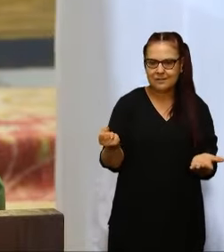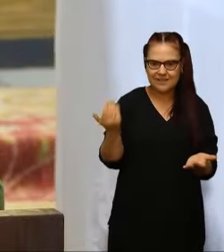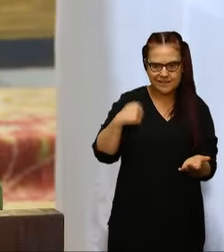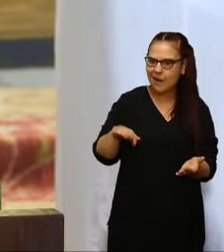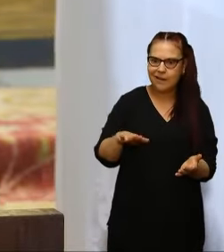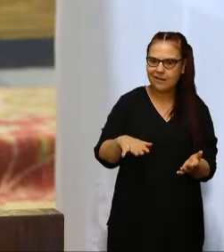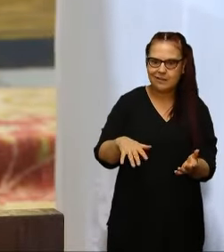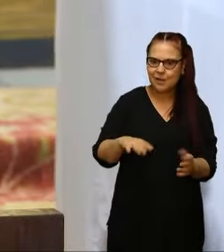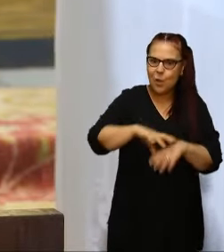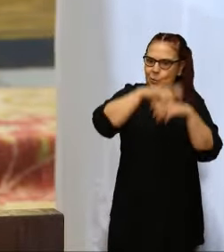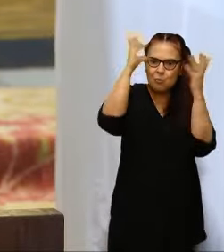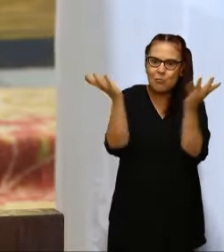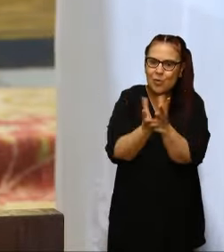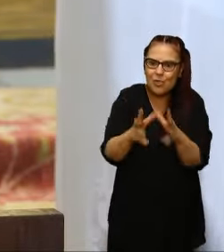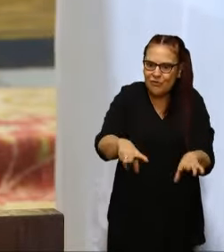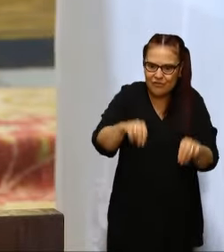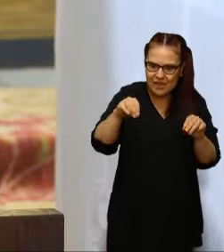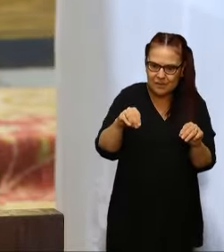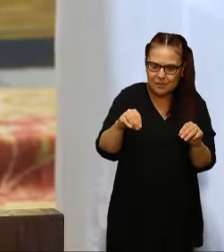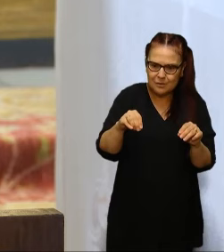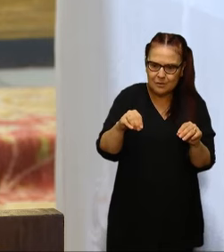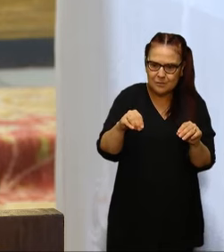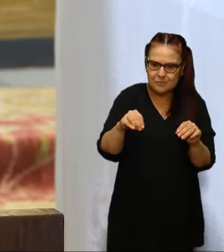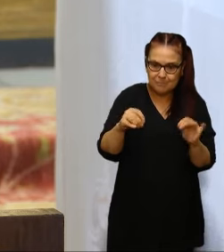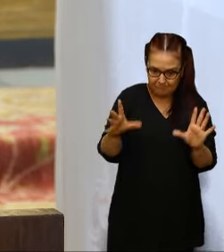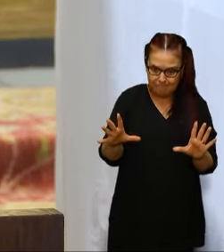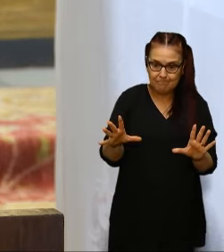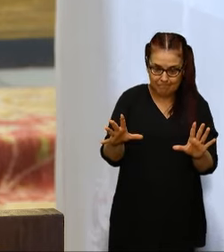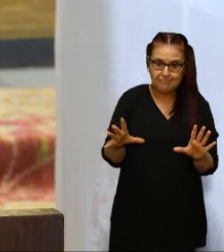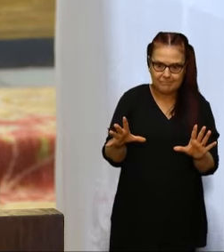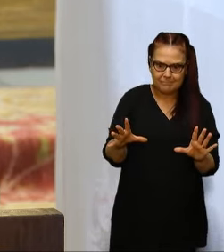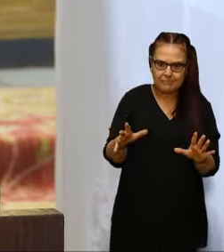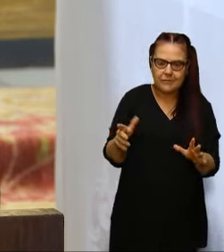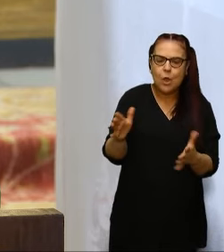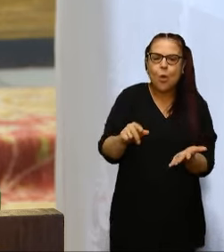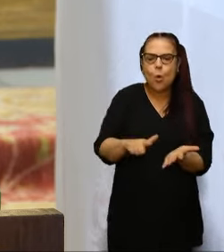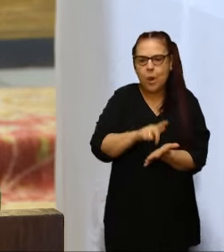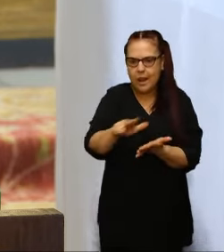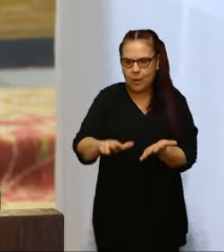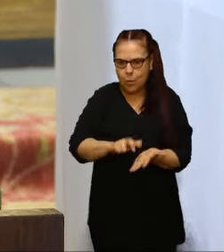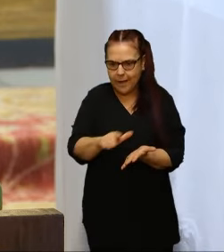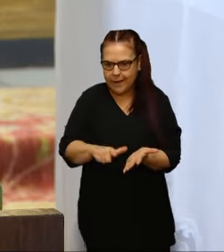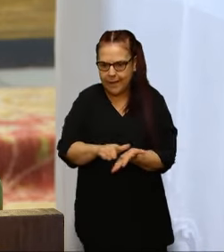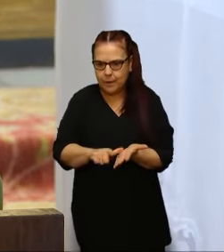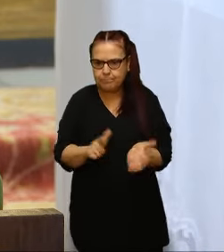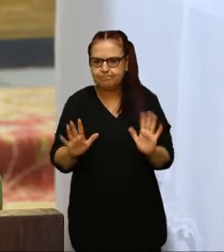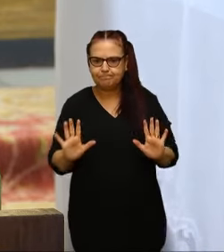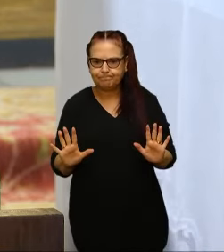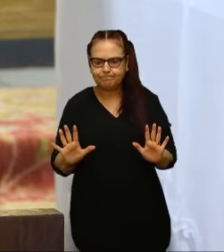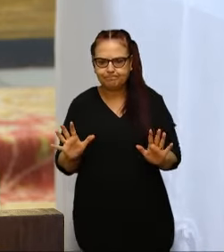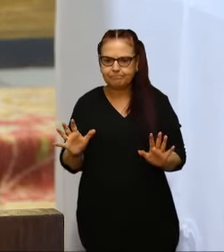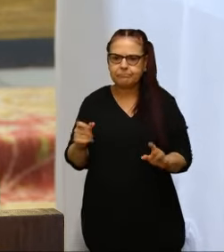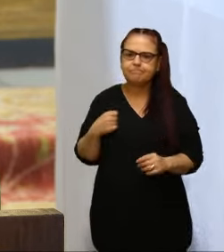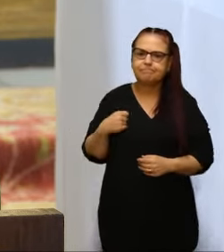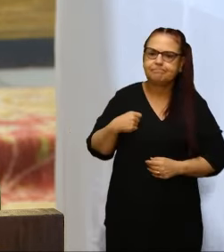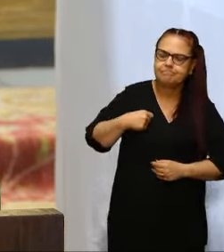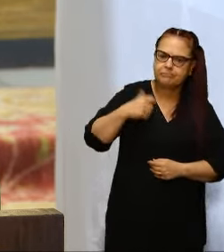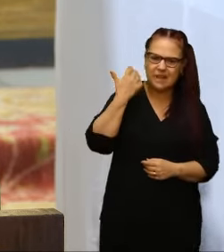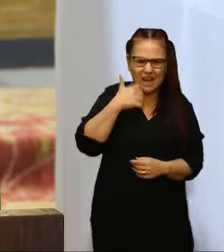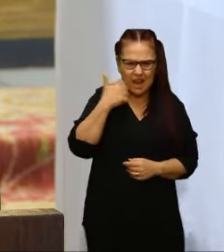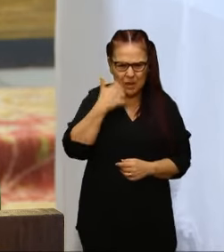tiempos. Claro, el lenguaje escatológico que emplea Cristo en este pasaje nos muestra dos